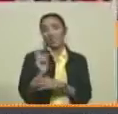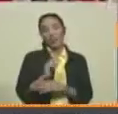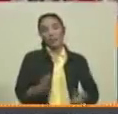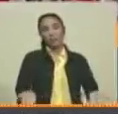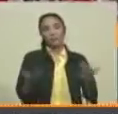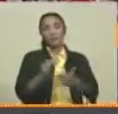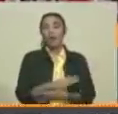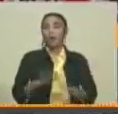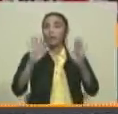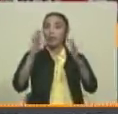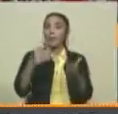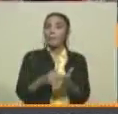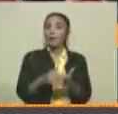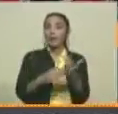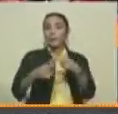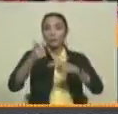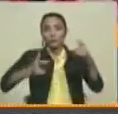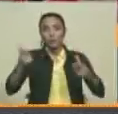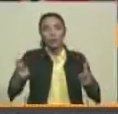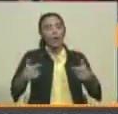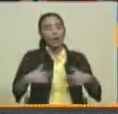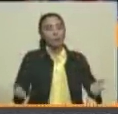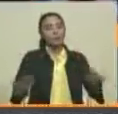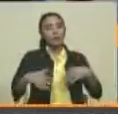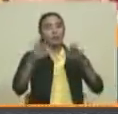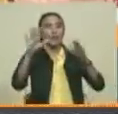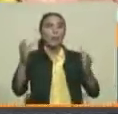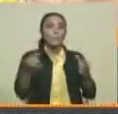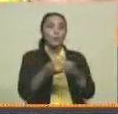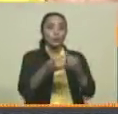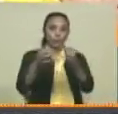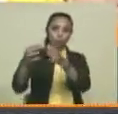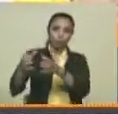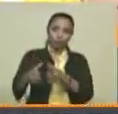Somos 10.000, somos 10.000.